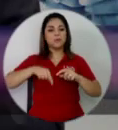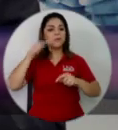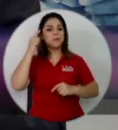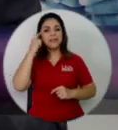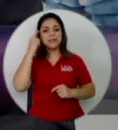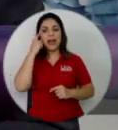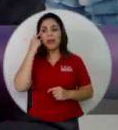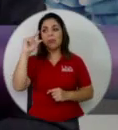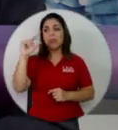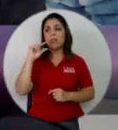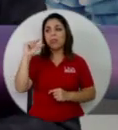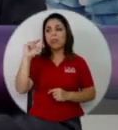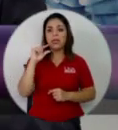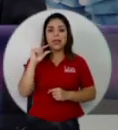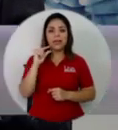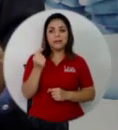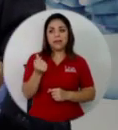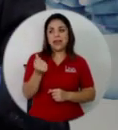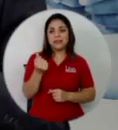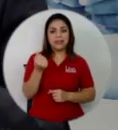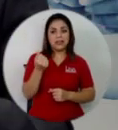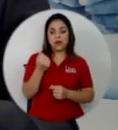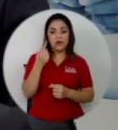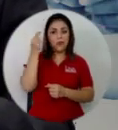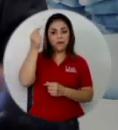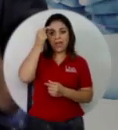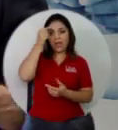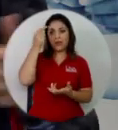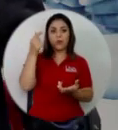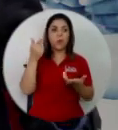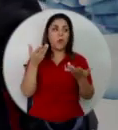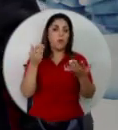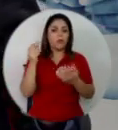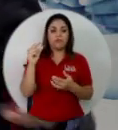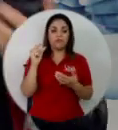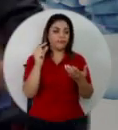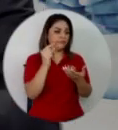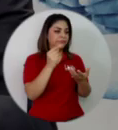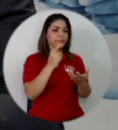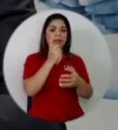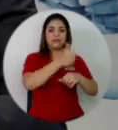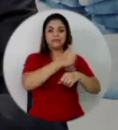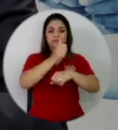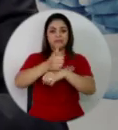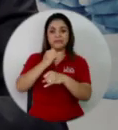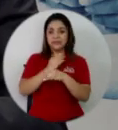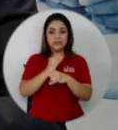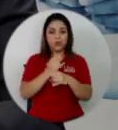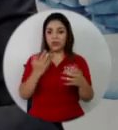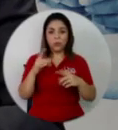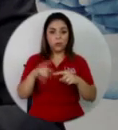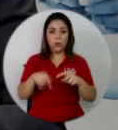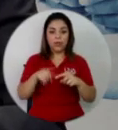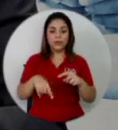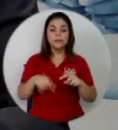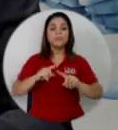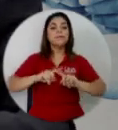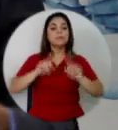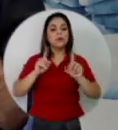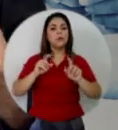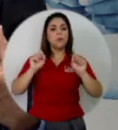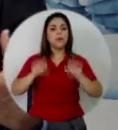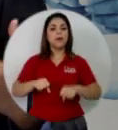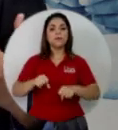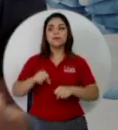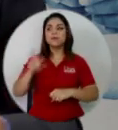con las limitadas finanzas del Estado se van a poder crear más instituciones, pero sí pueden desarrollarse